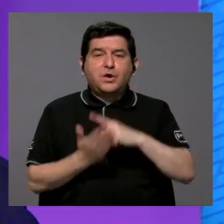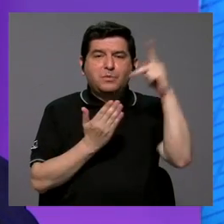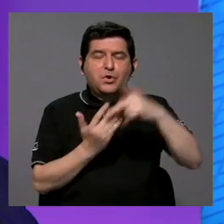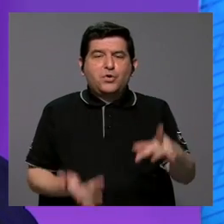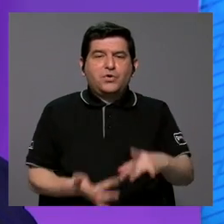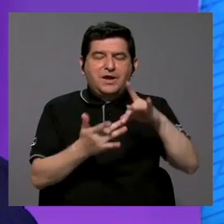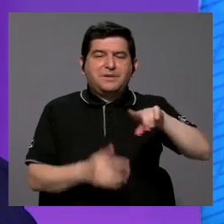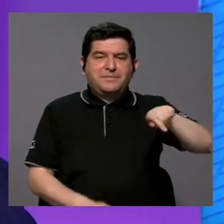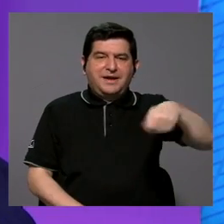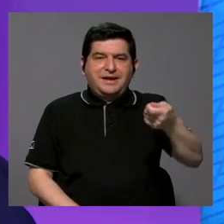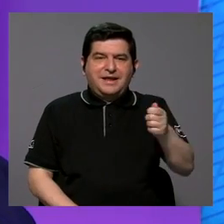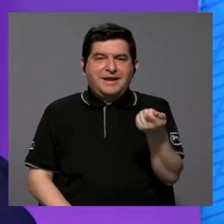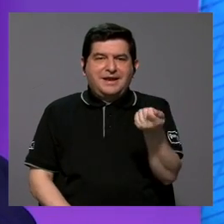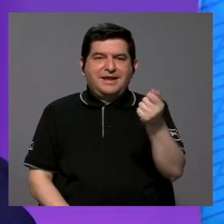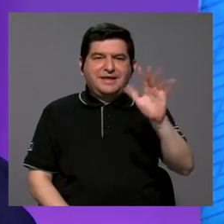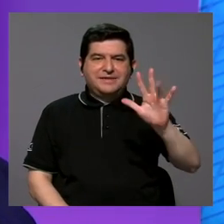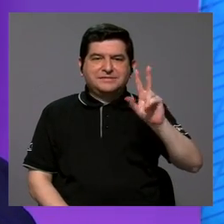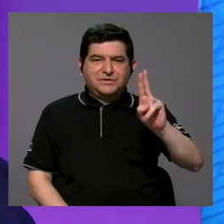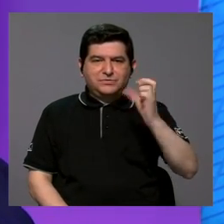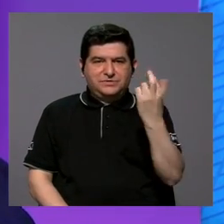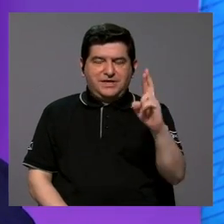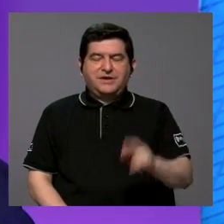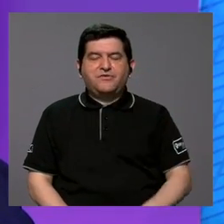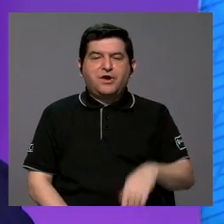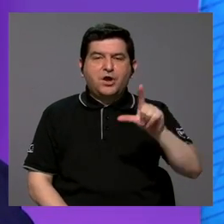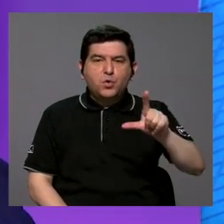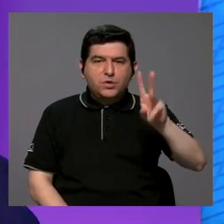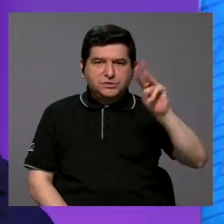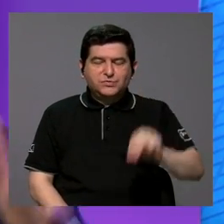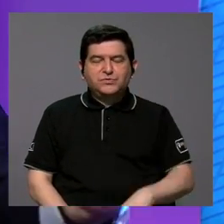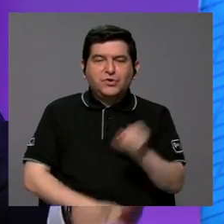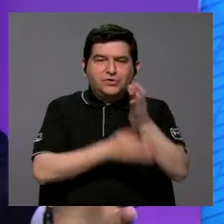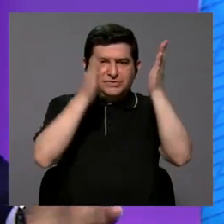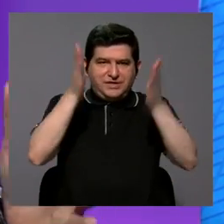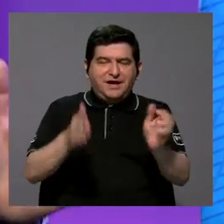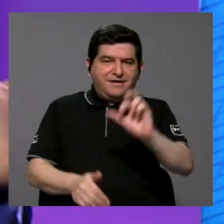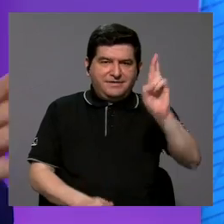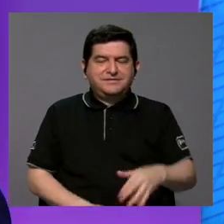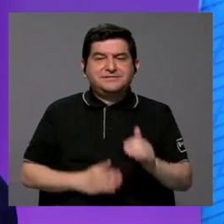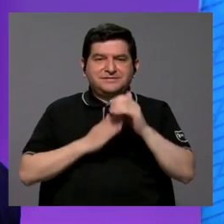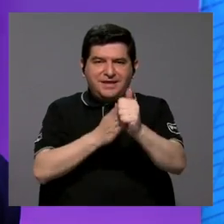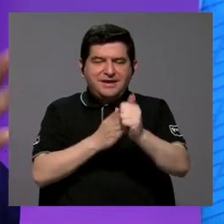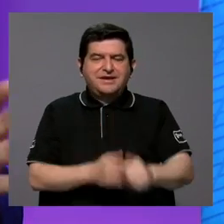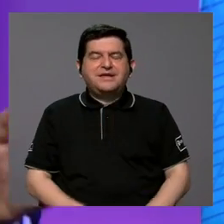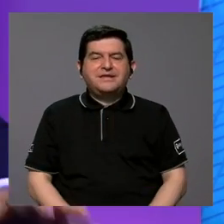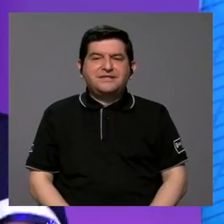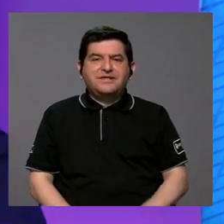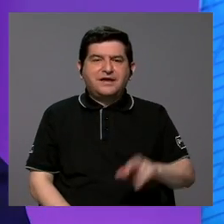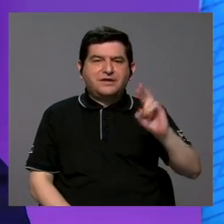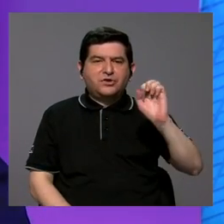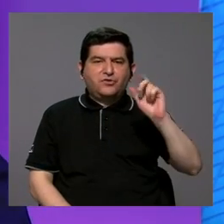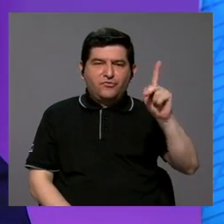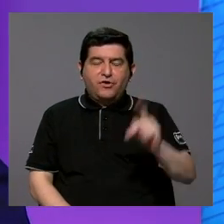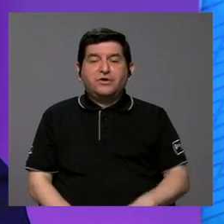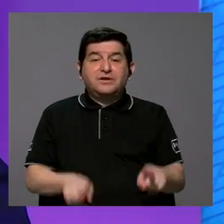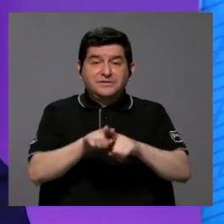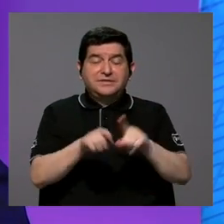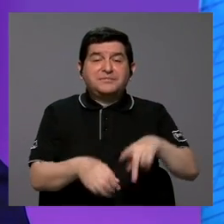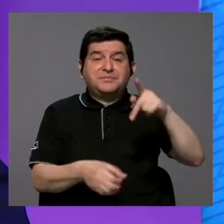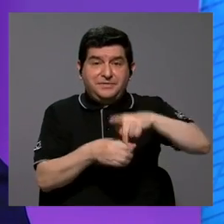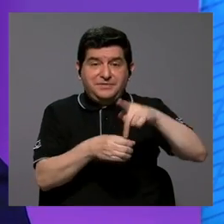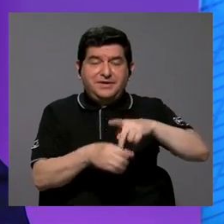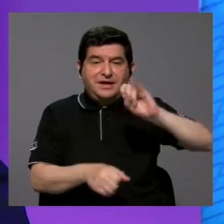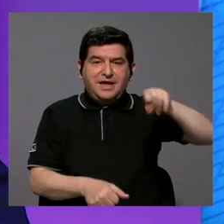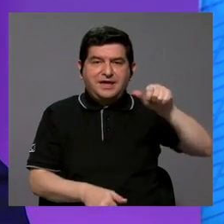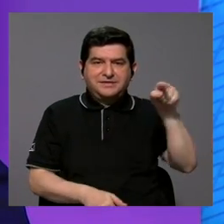de 15 UCR con Luis Muñoz, un gran artista costarricense, pionero del rock, que transita hacia el mundo del jazz y que hoy en